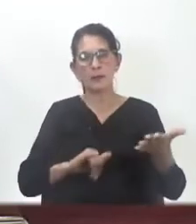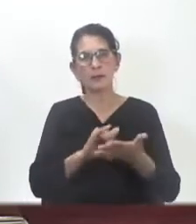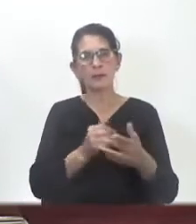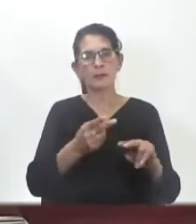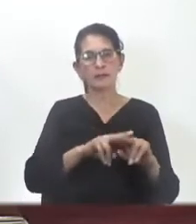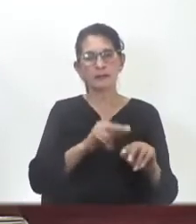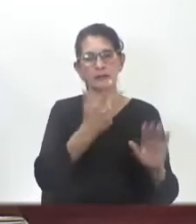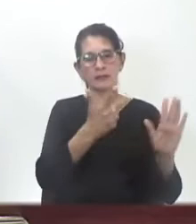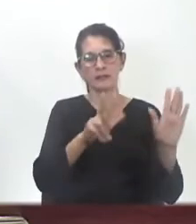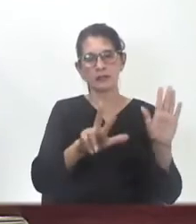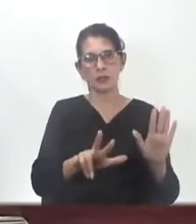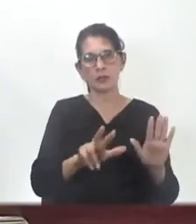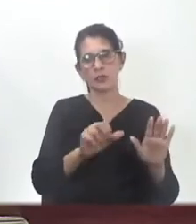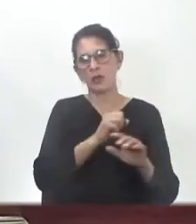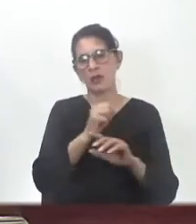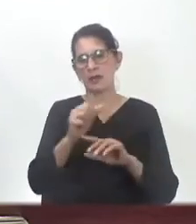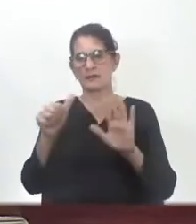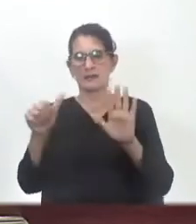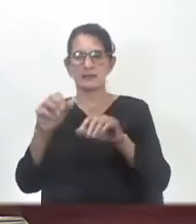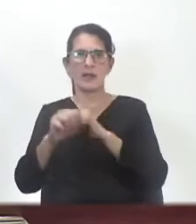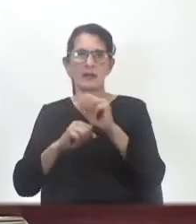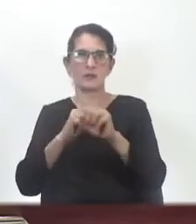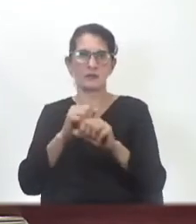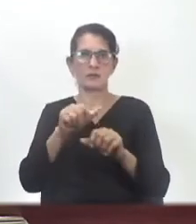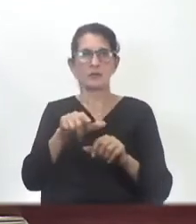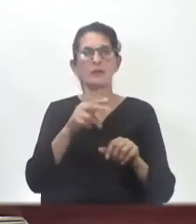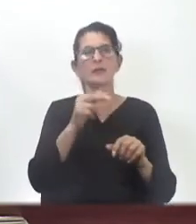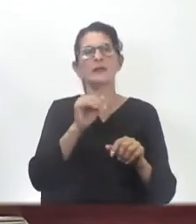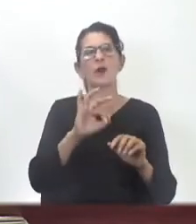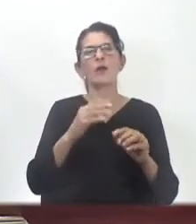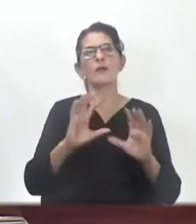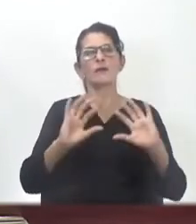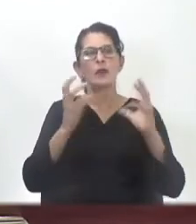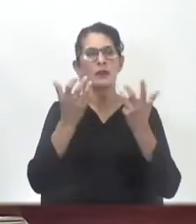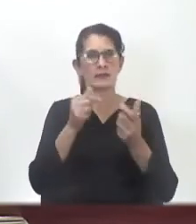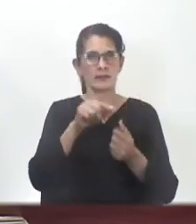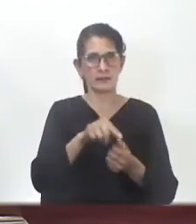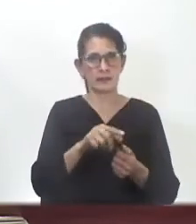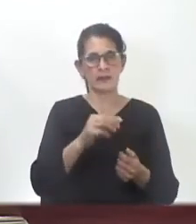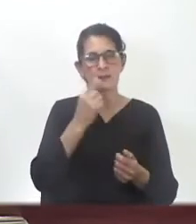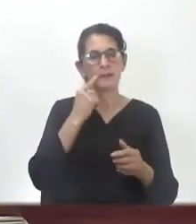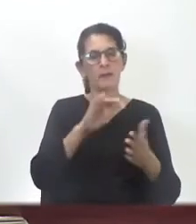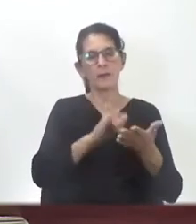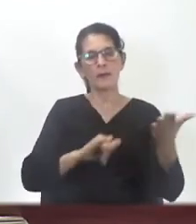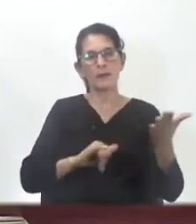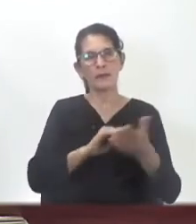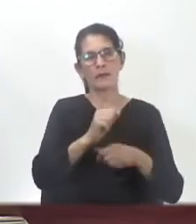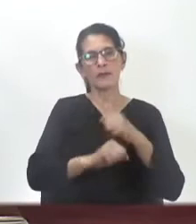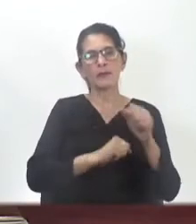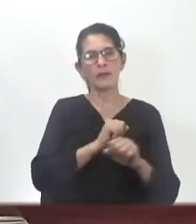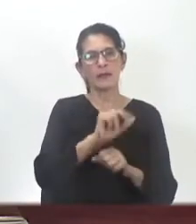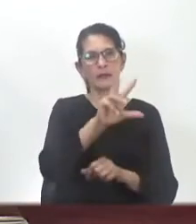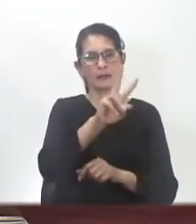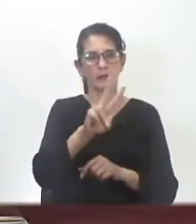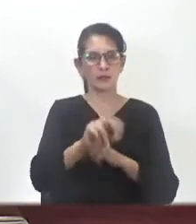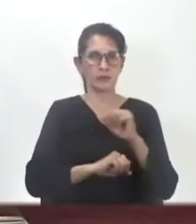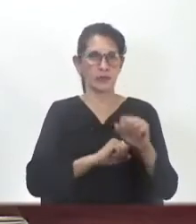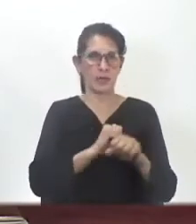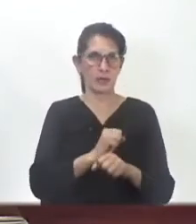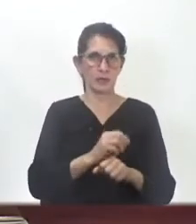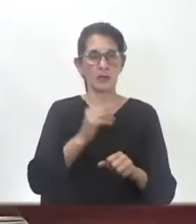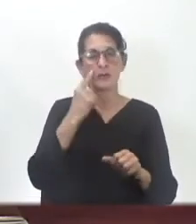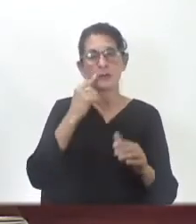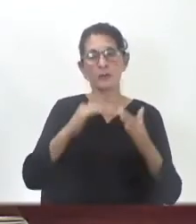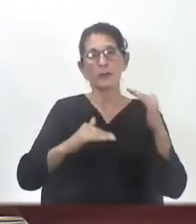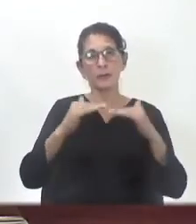de 38,6 años, si se consideran los casos de muertes violentas. El promedio de edad fue de 32 años, mientras que el promedio de edad de